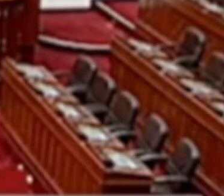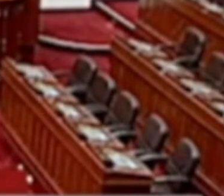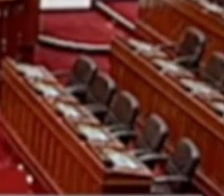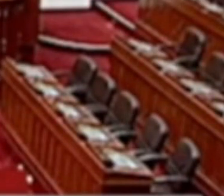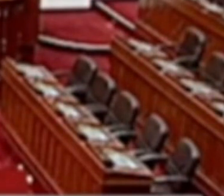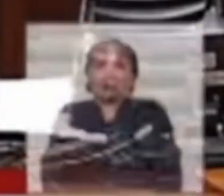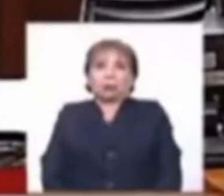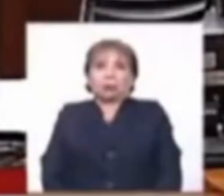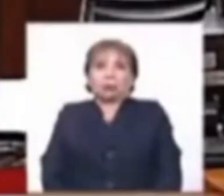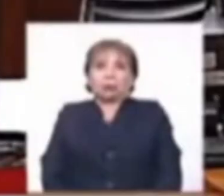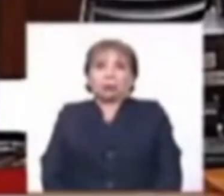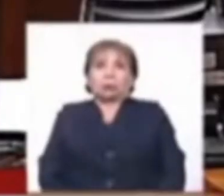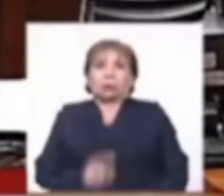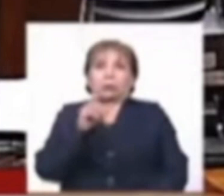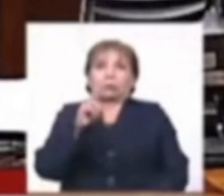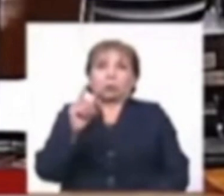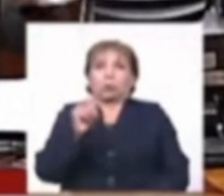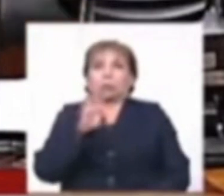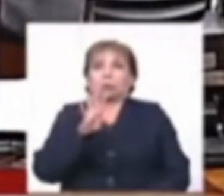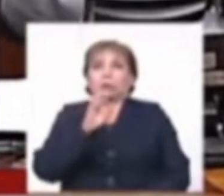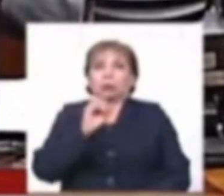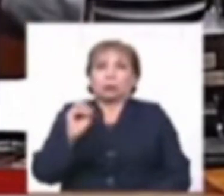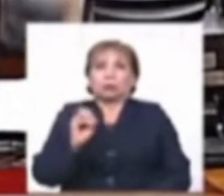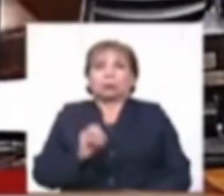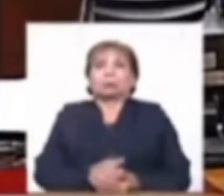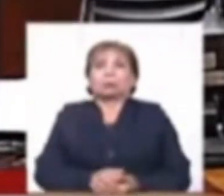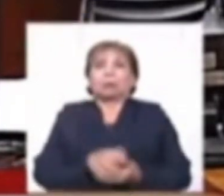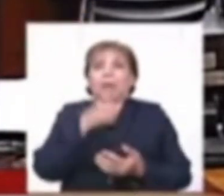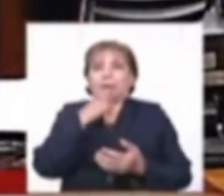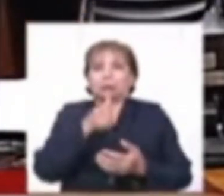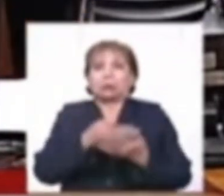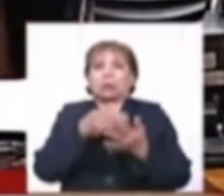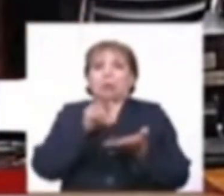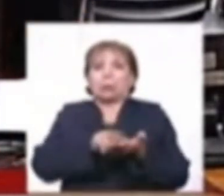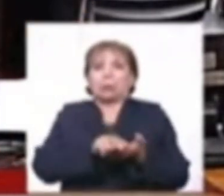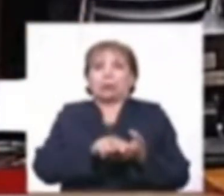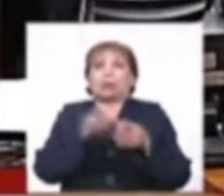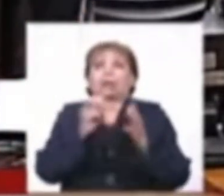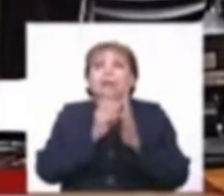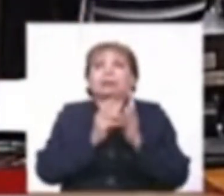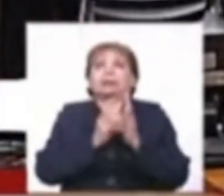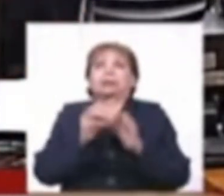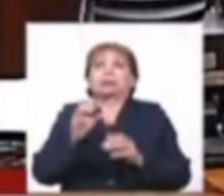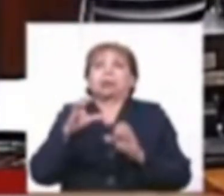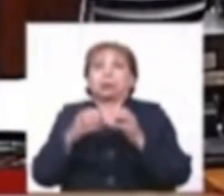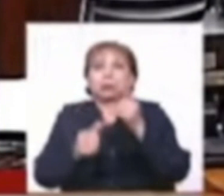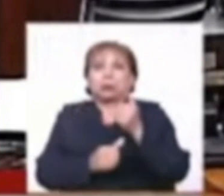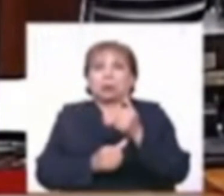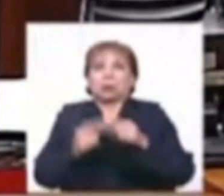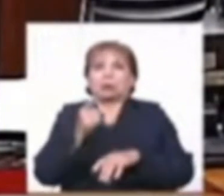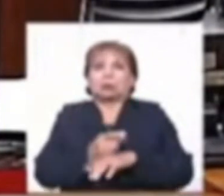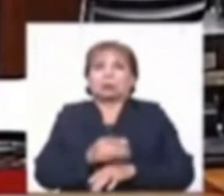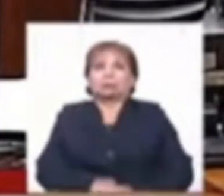votos en contra cuatro abstenciones cero ha sido aprobada la designación de la subcomisión